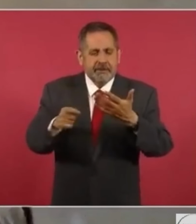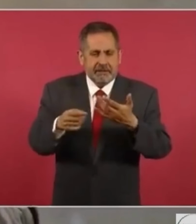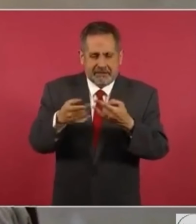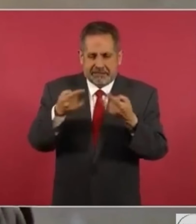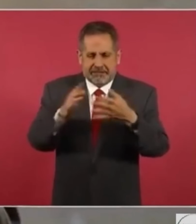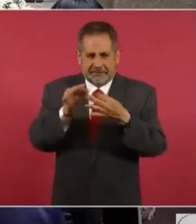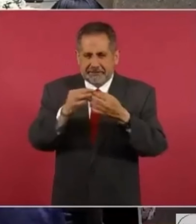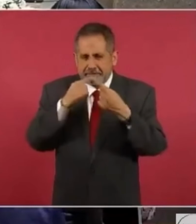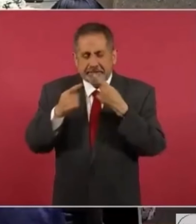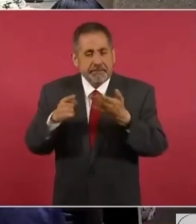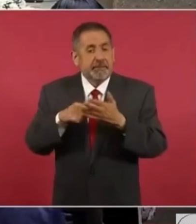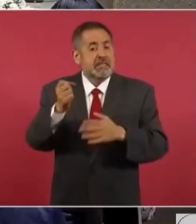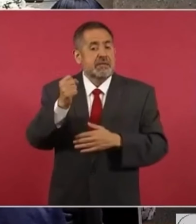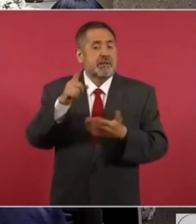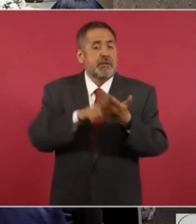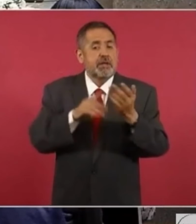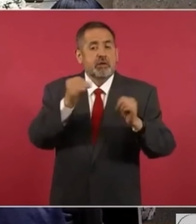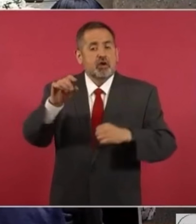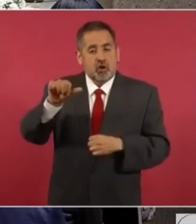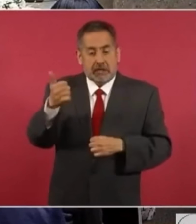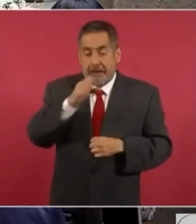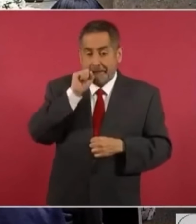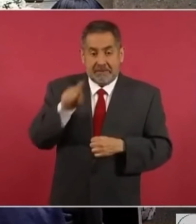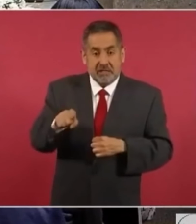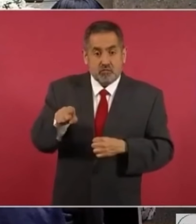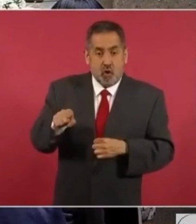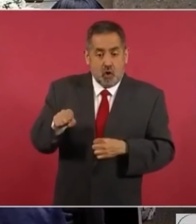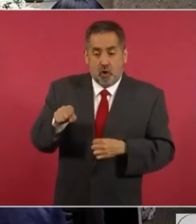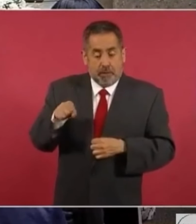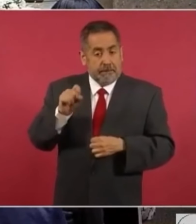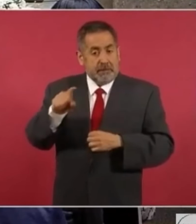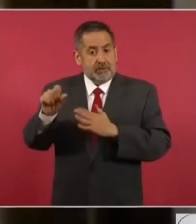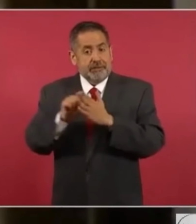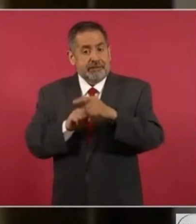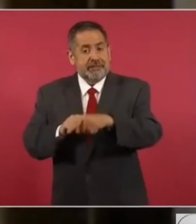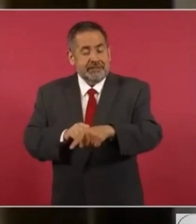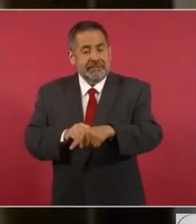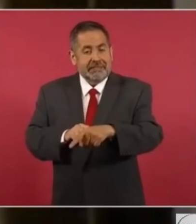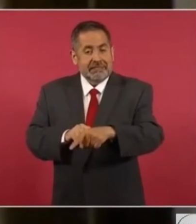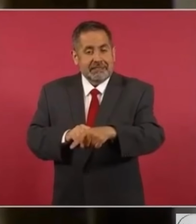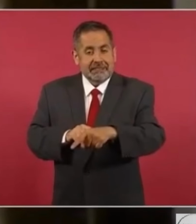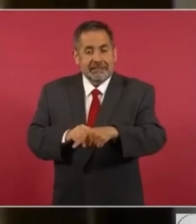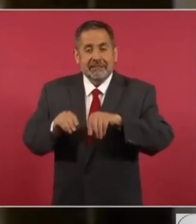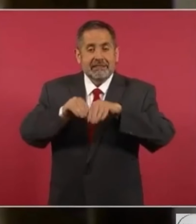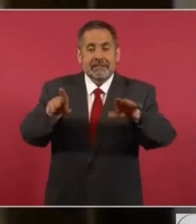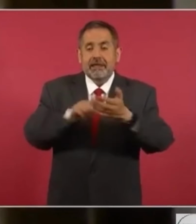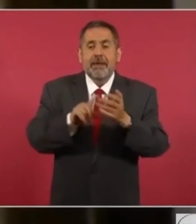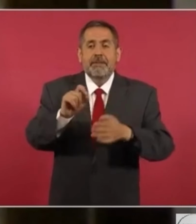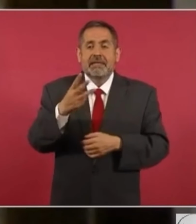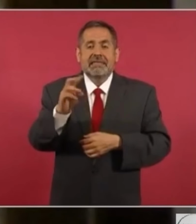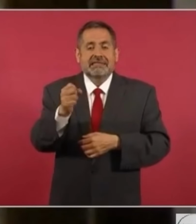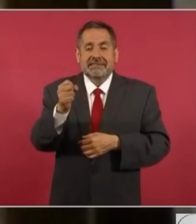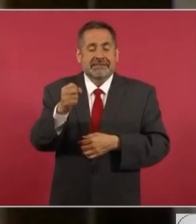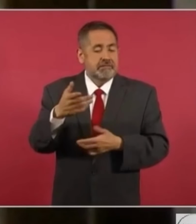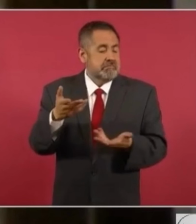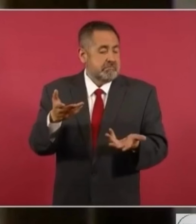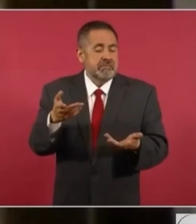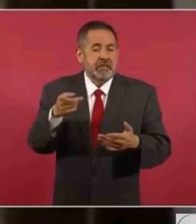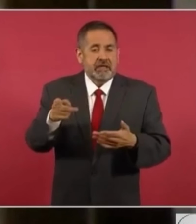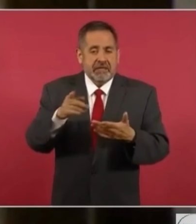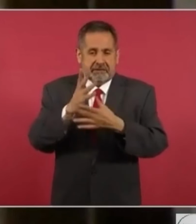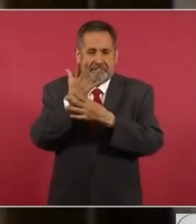de septiembre de 1911, el mismo mes del manifiesto del 23 de septiembre,